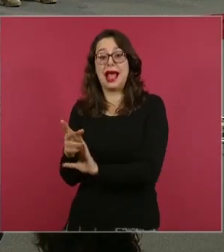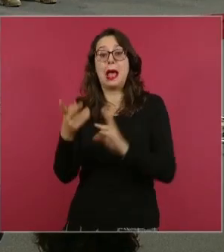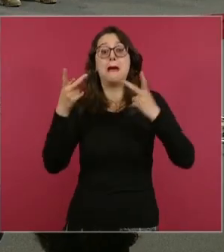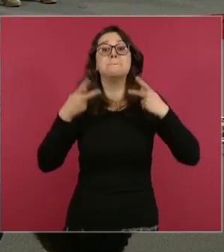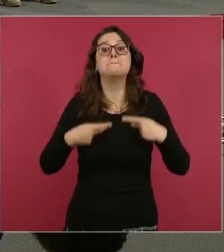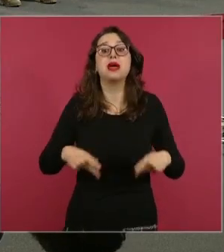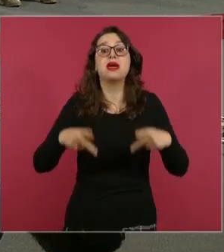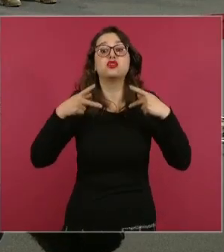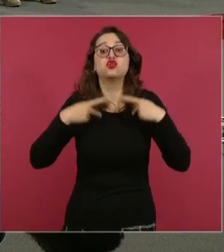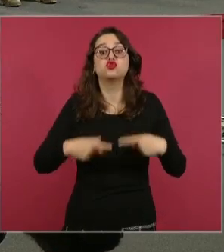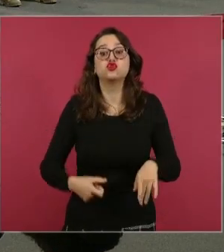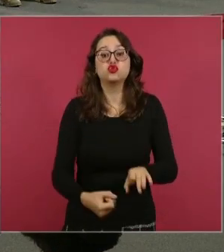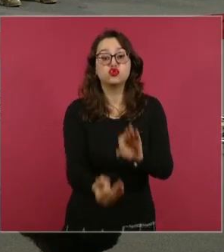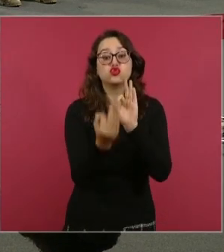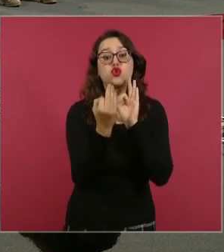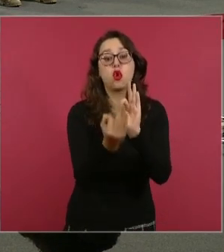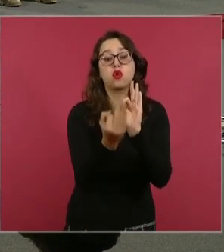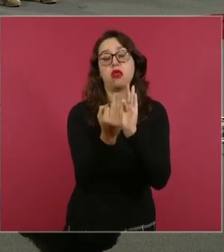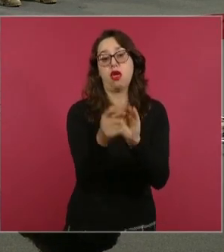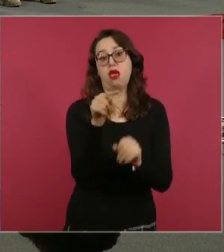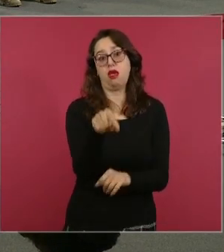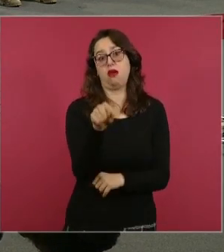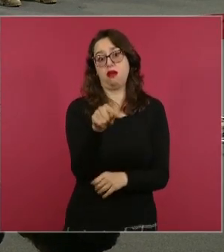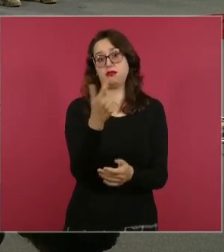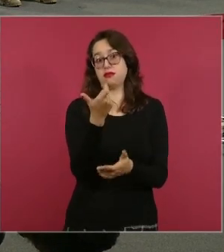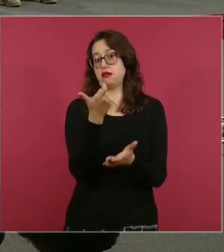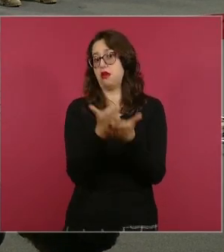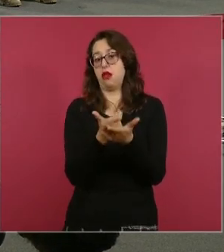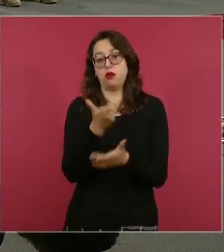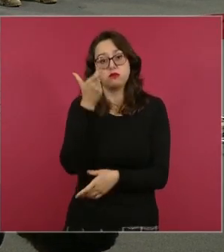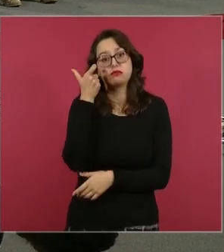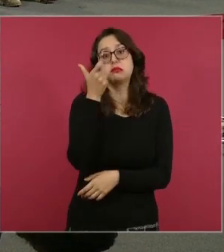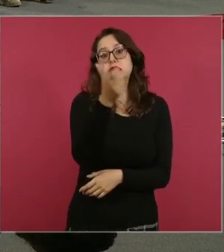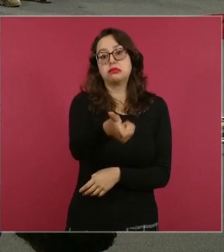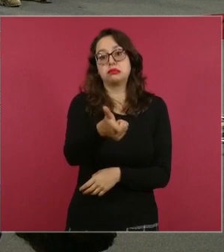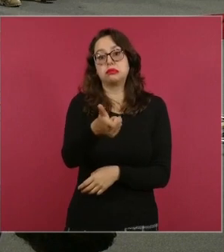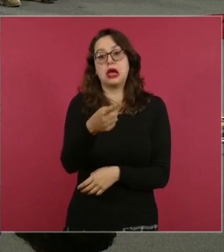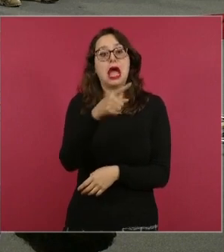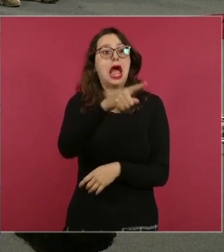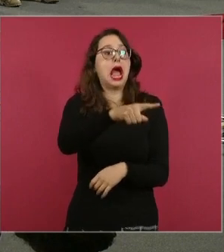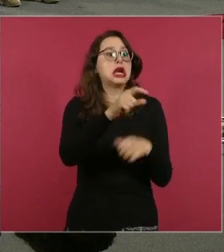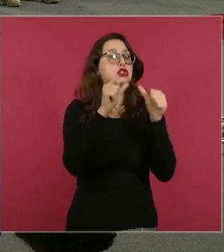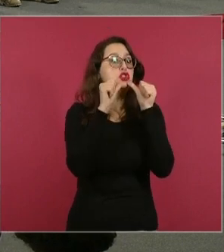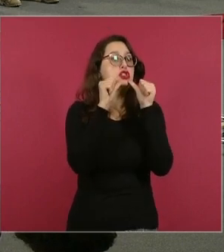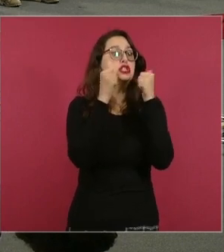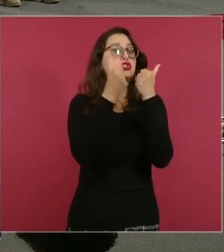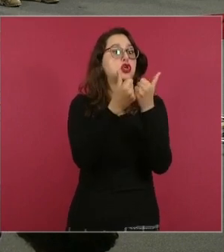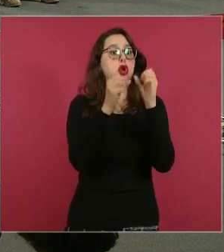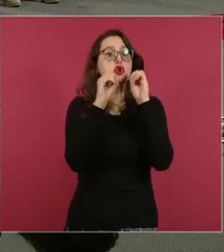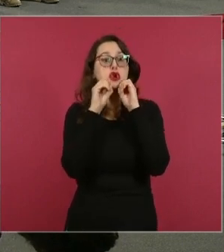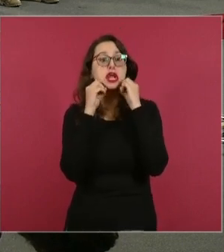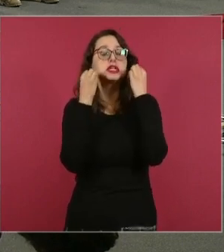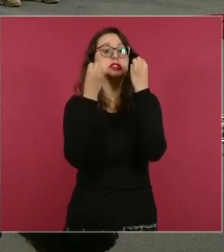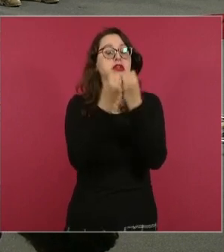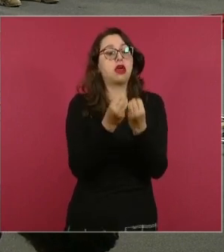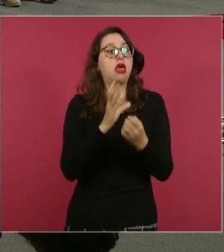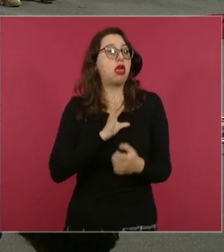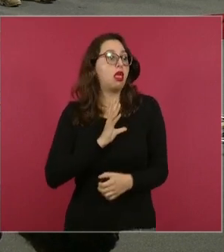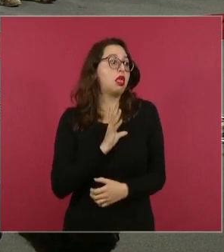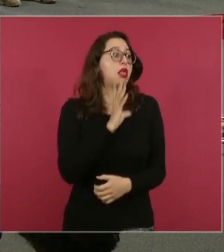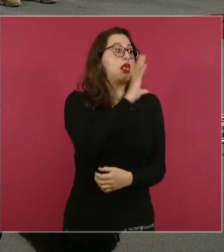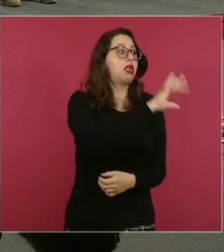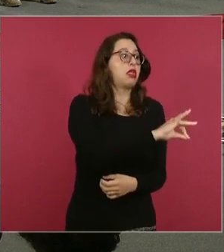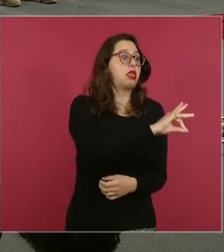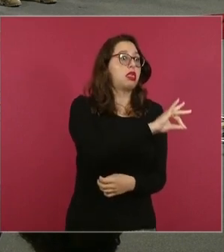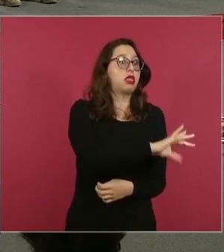a la mamá papá eh de familia este y